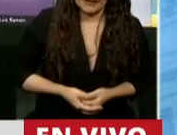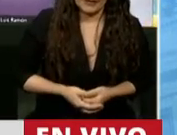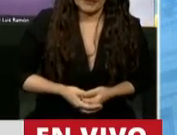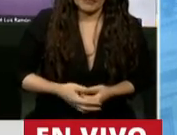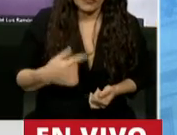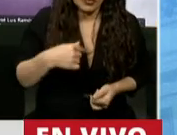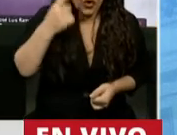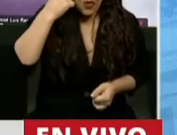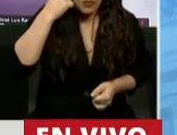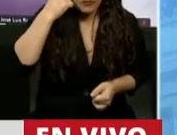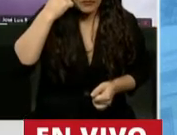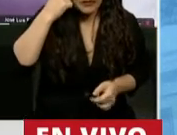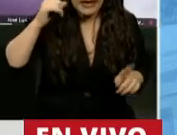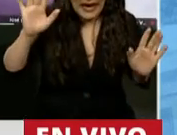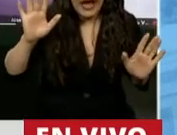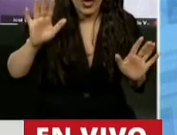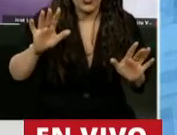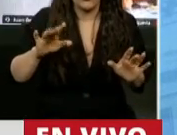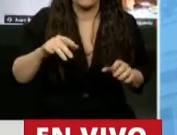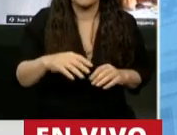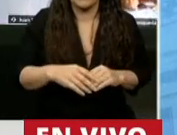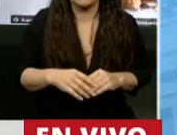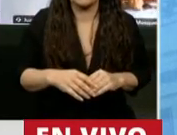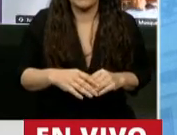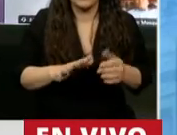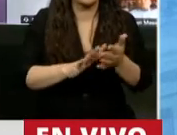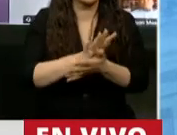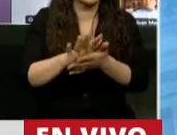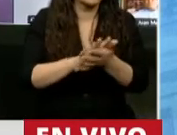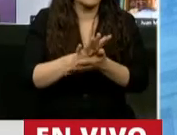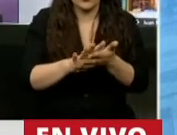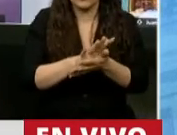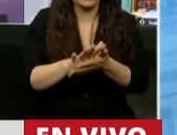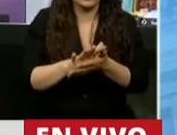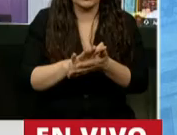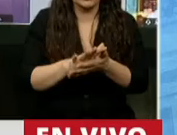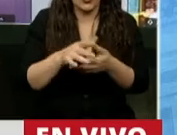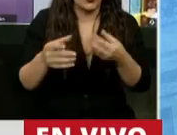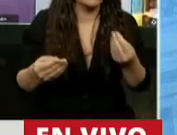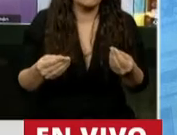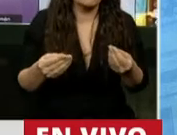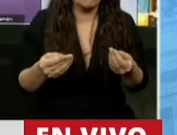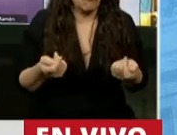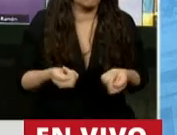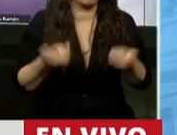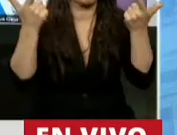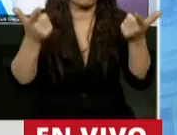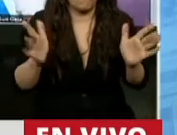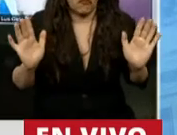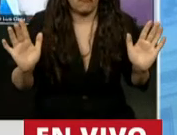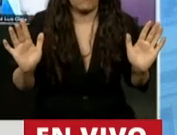creo sin embargo concluir que la solución a esta discusión parlamentaria es muy simple